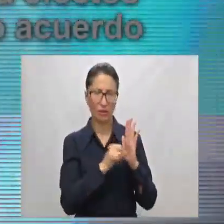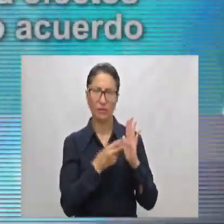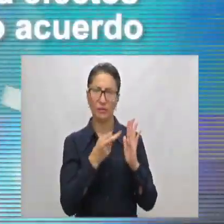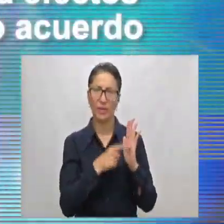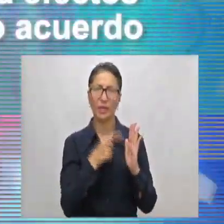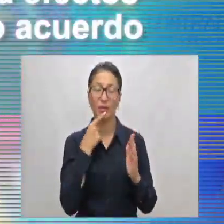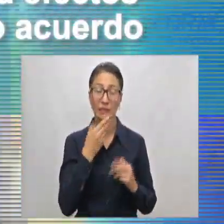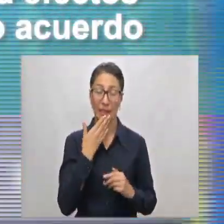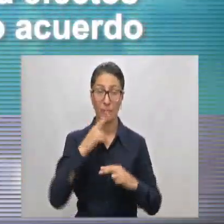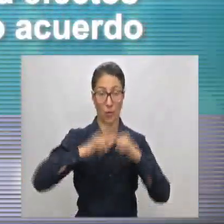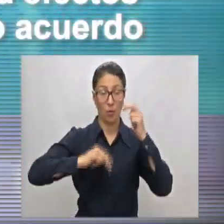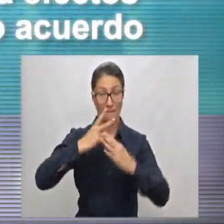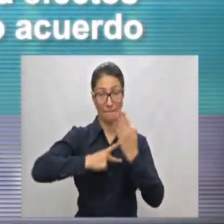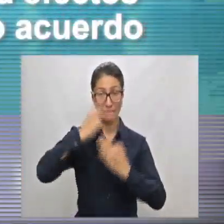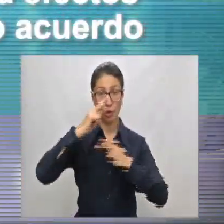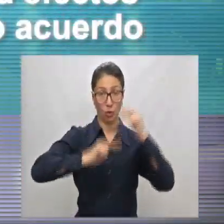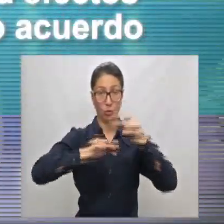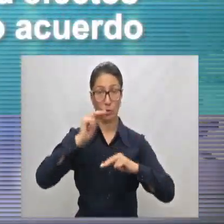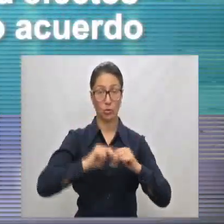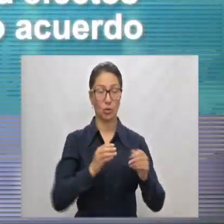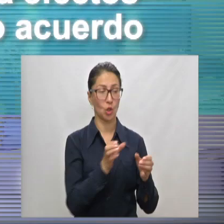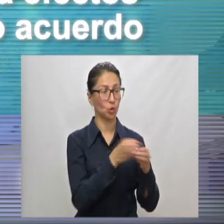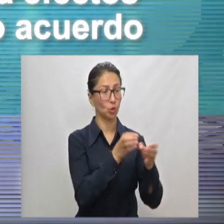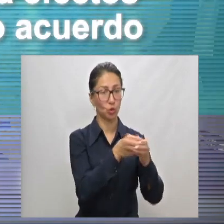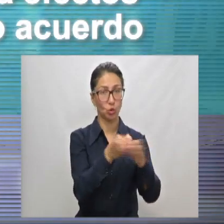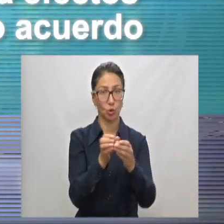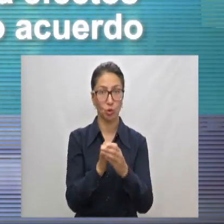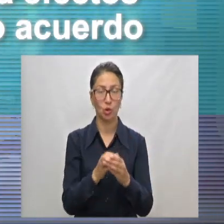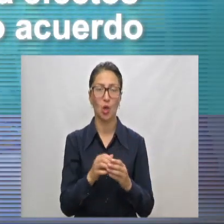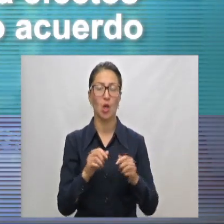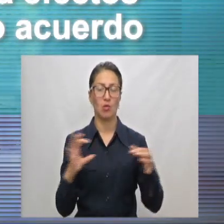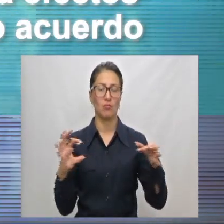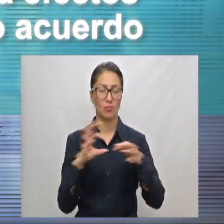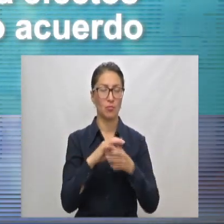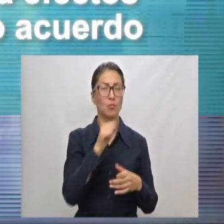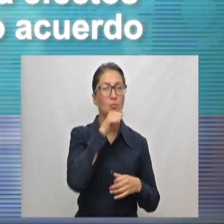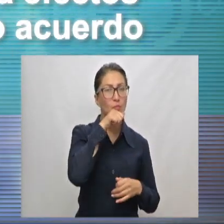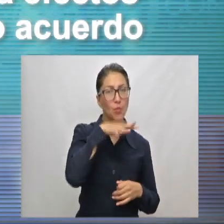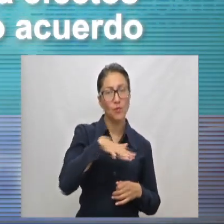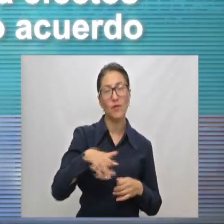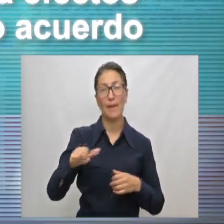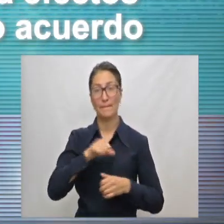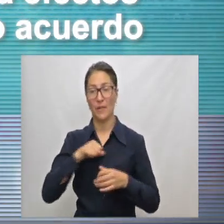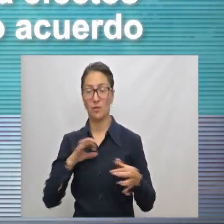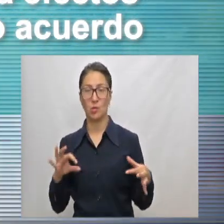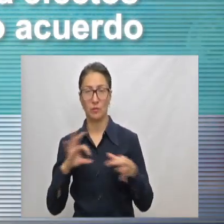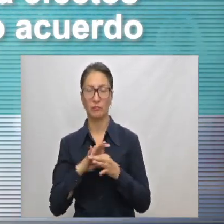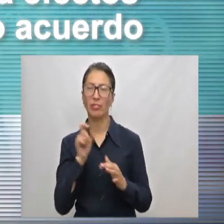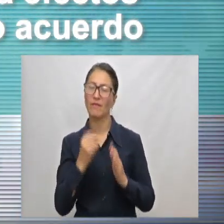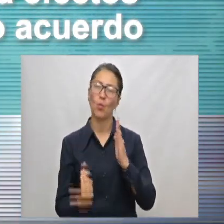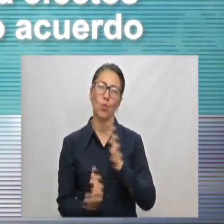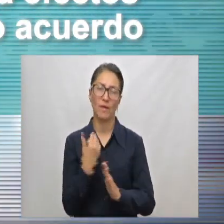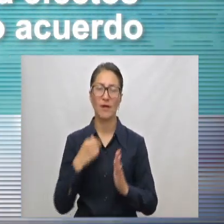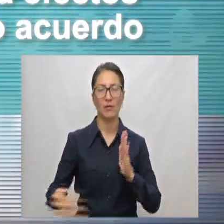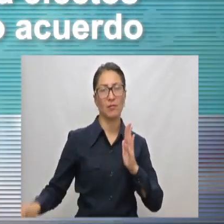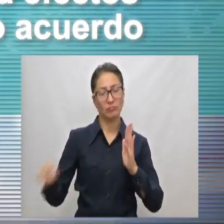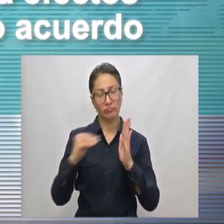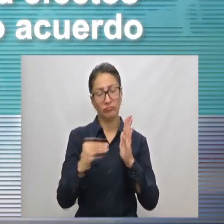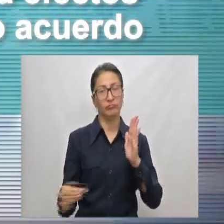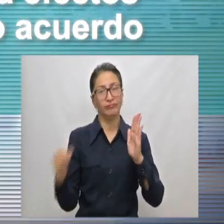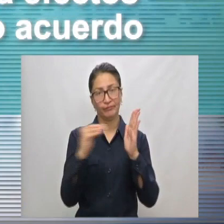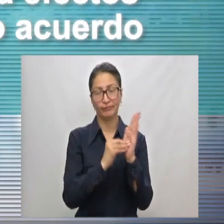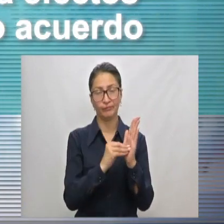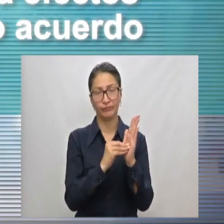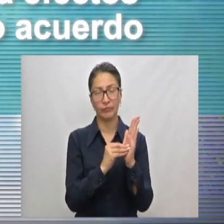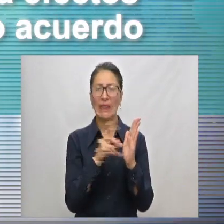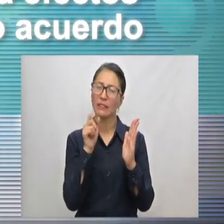que los contratos de proyectos construidos mediante asociaciones público-privadas tendrán que incluir una cláusula que